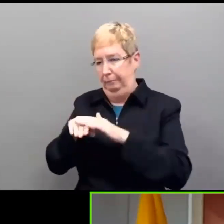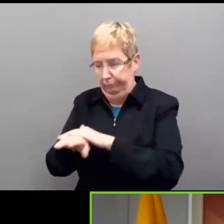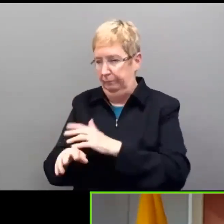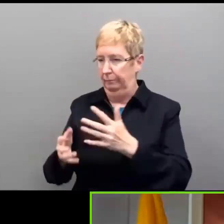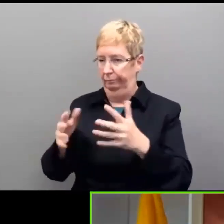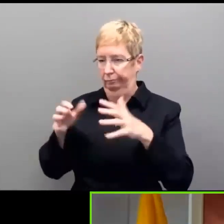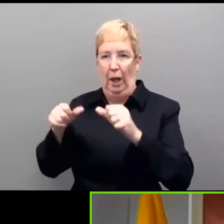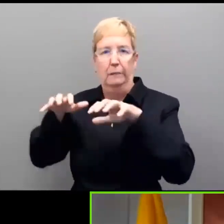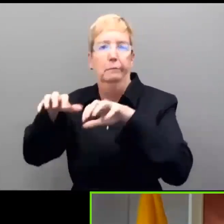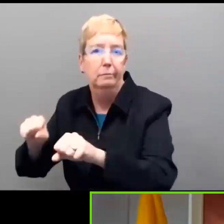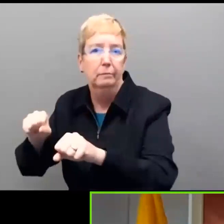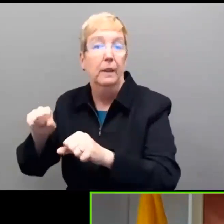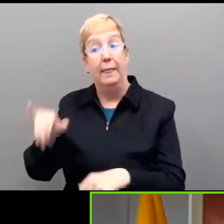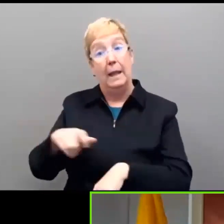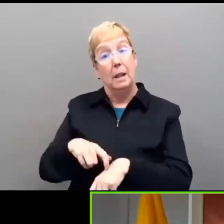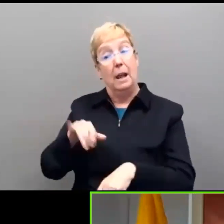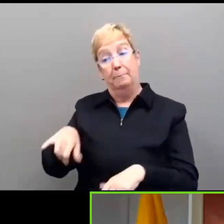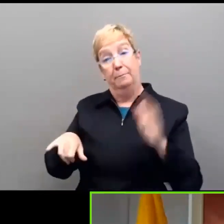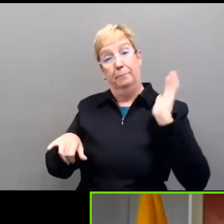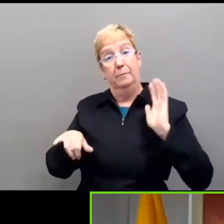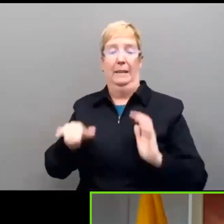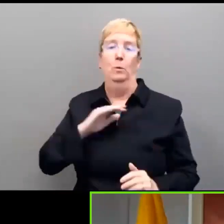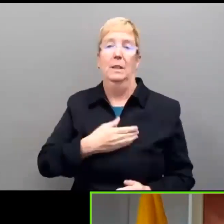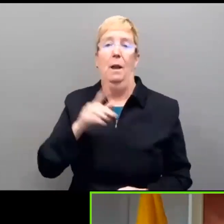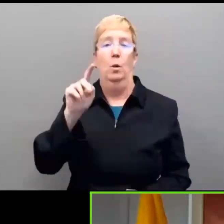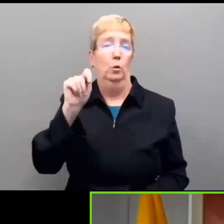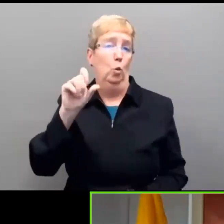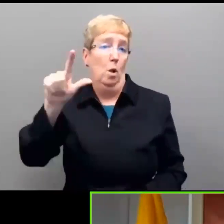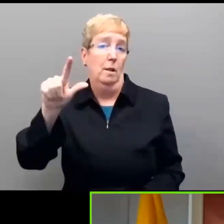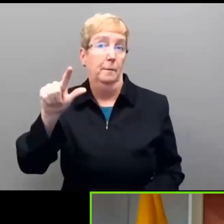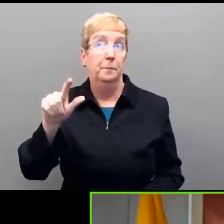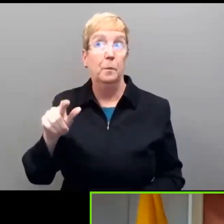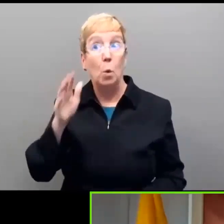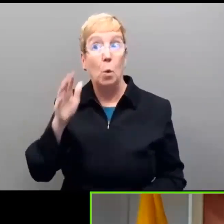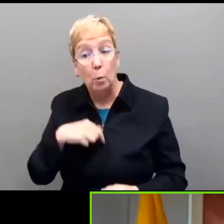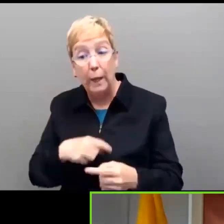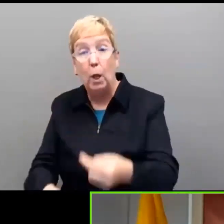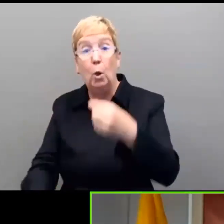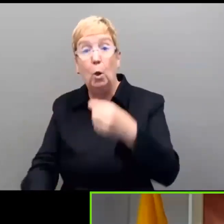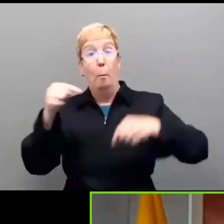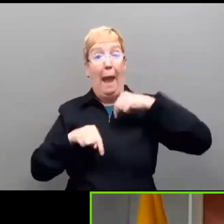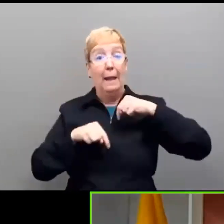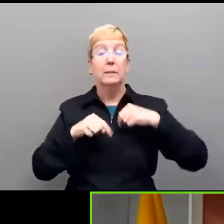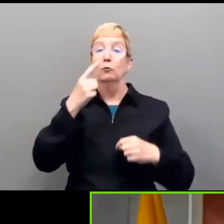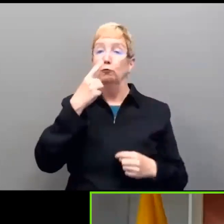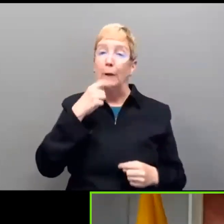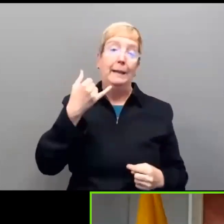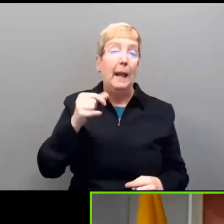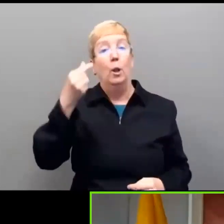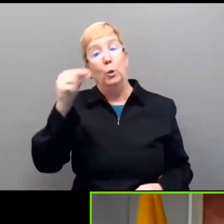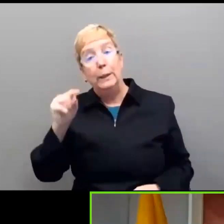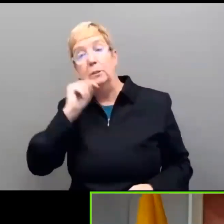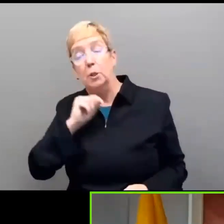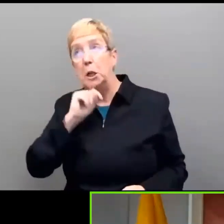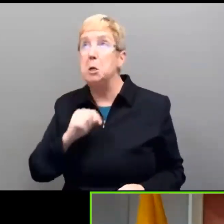puntos fuertes para mitigar y hacer estrategias para hacer controles de acceso. Era una de las